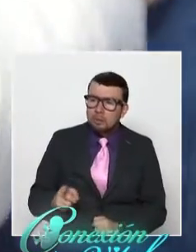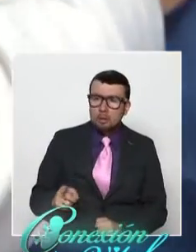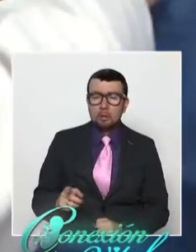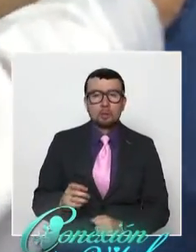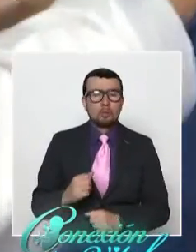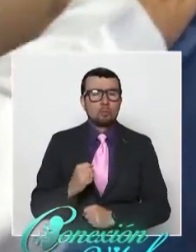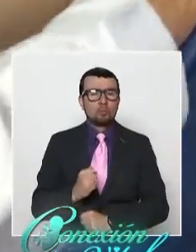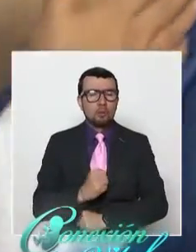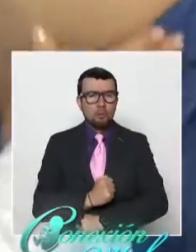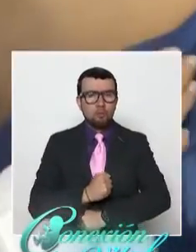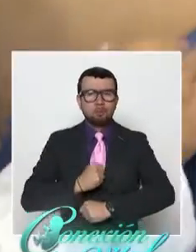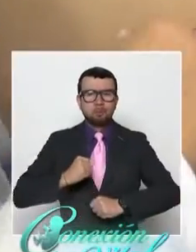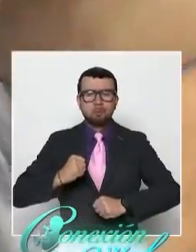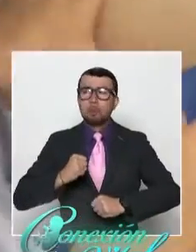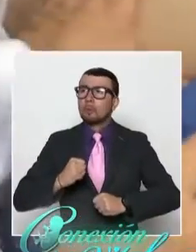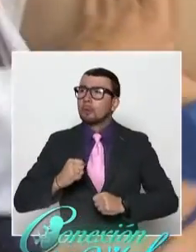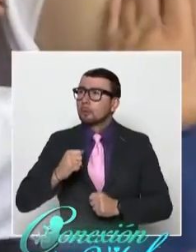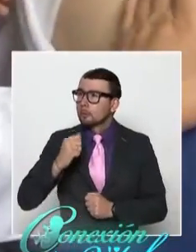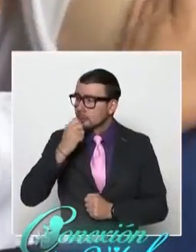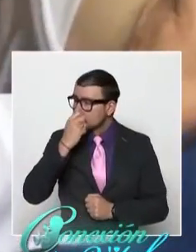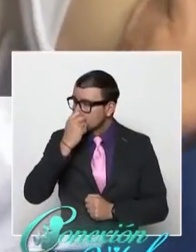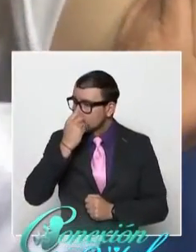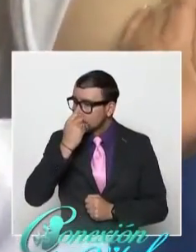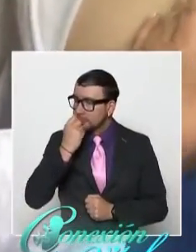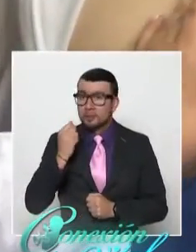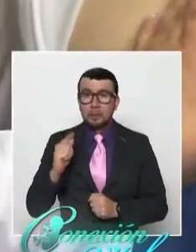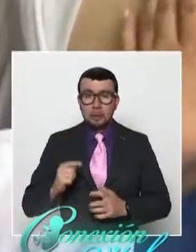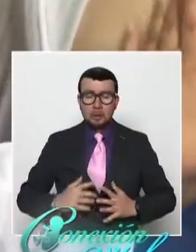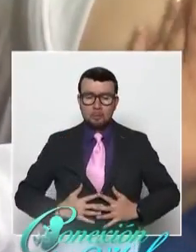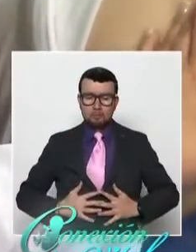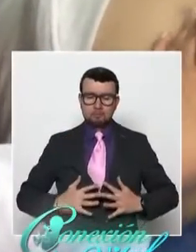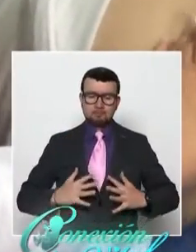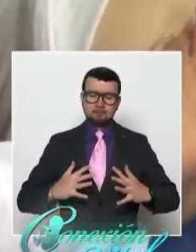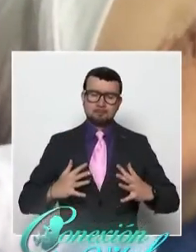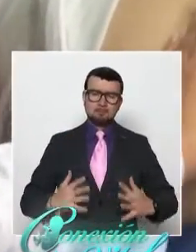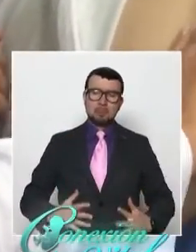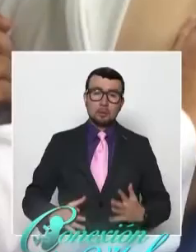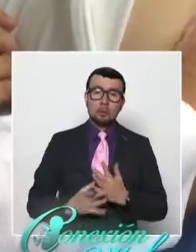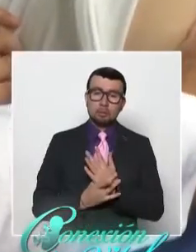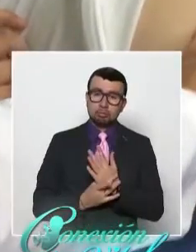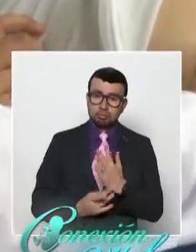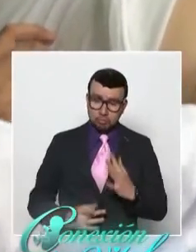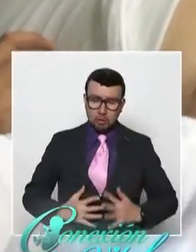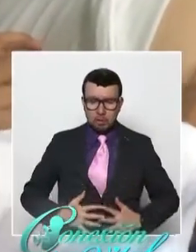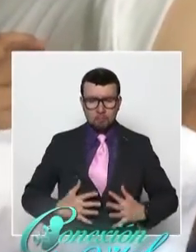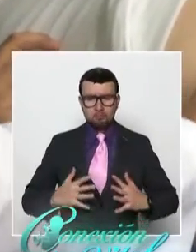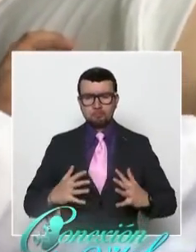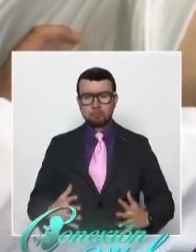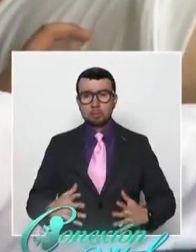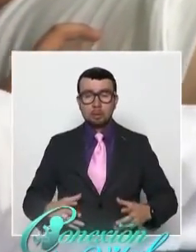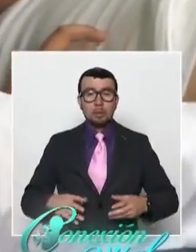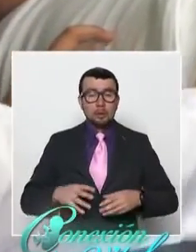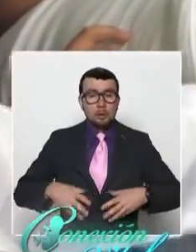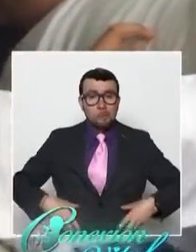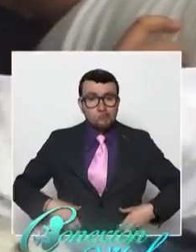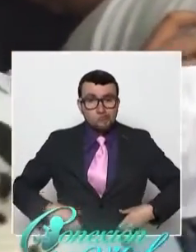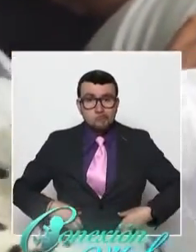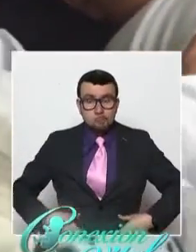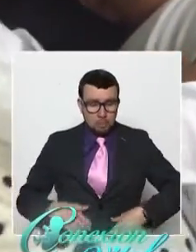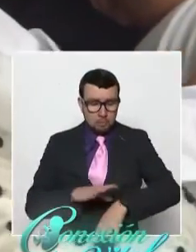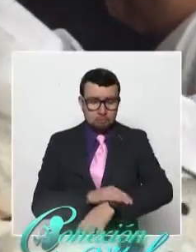mórbido, con un panículo adiposo supremamente grande, tiene un índice de masa corporal por encima